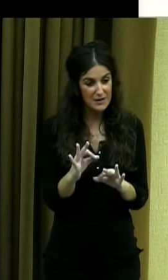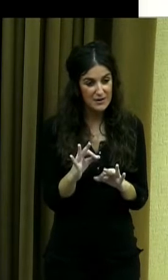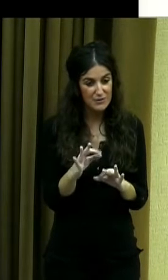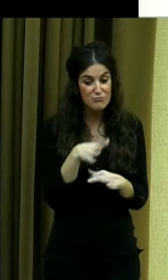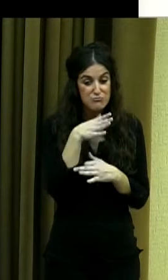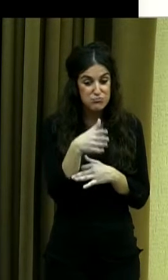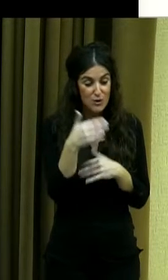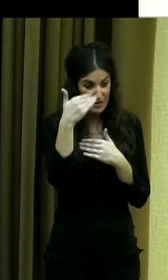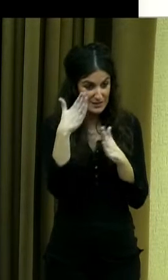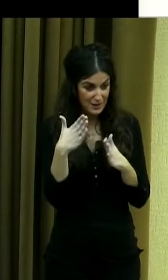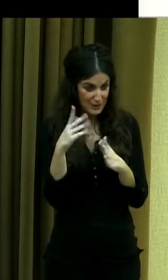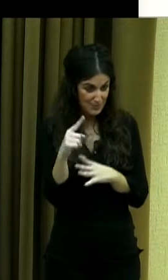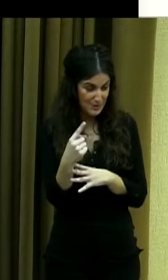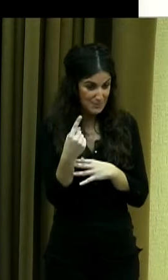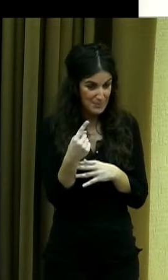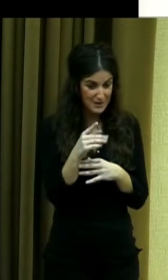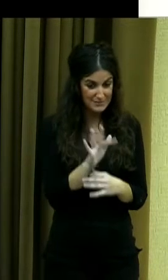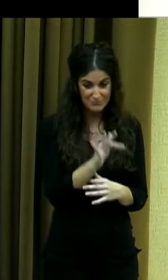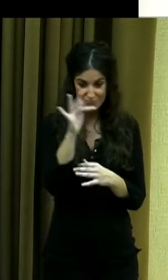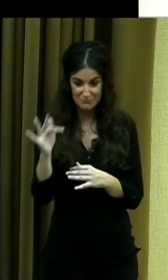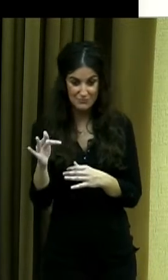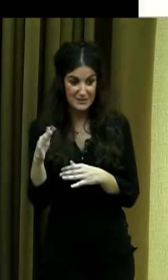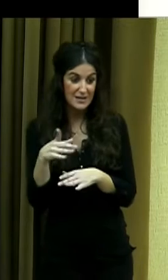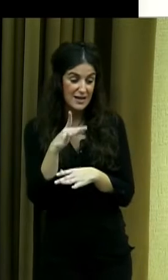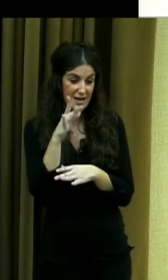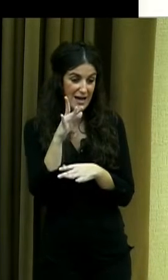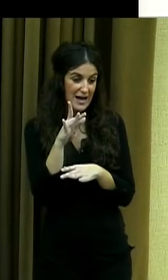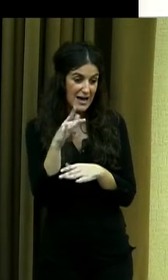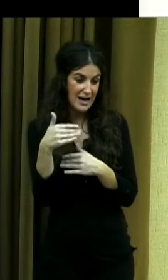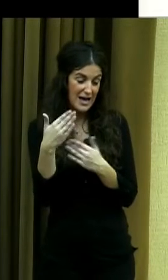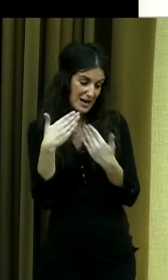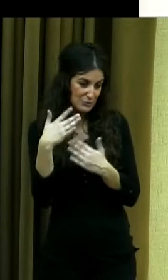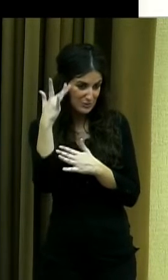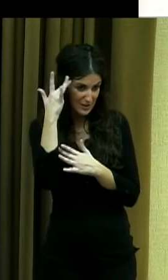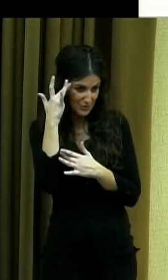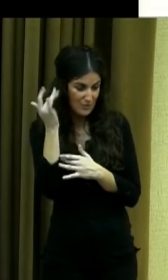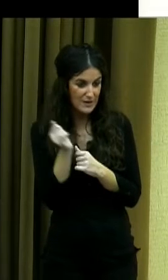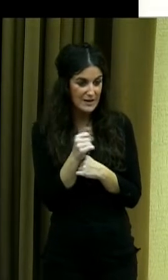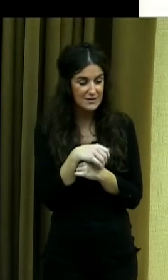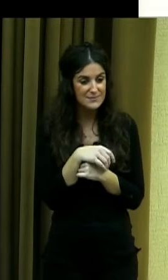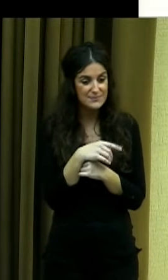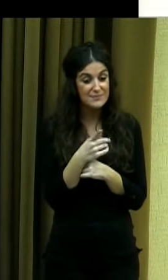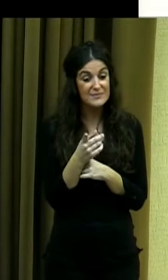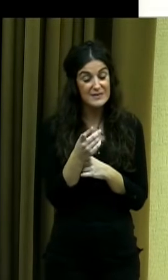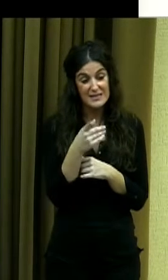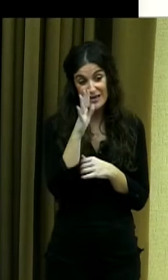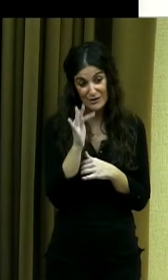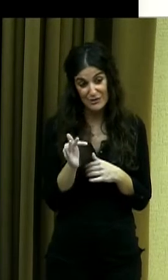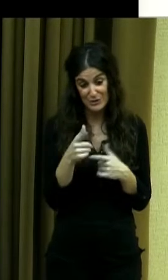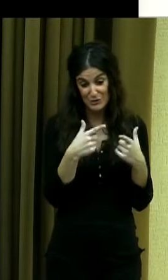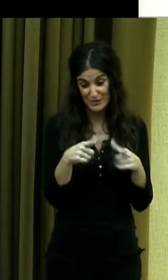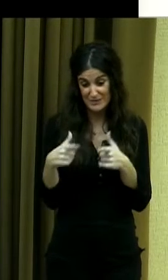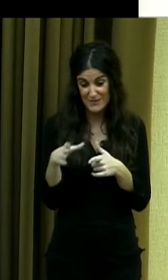atención primaria, que es el que debe remitir al niño a la consulta de neurología. No se debe clasificar a los niños dentro de